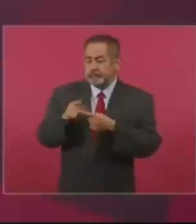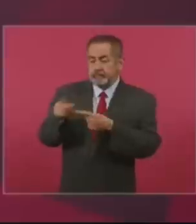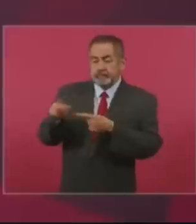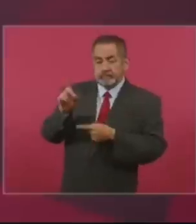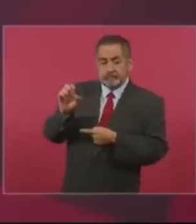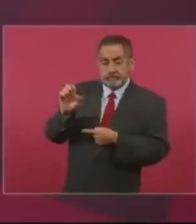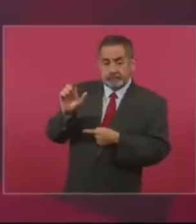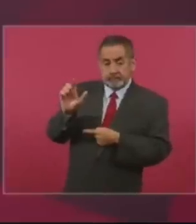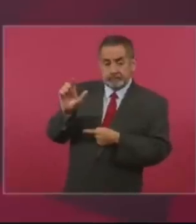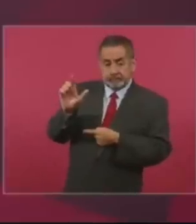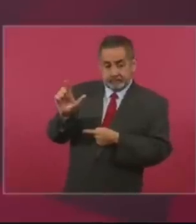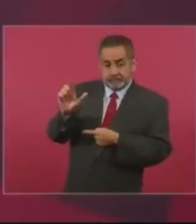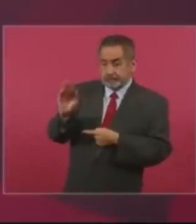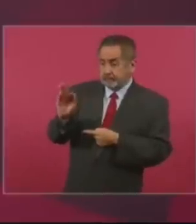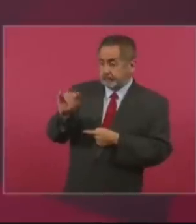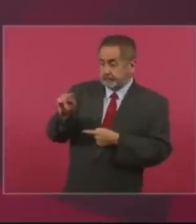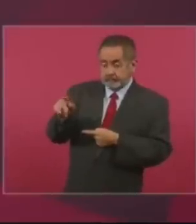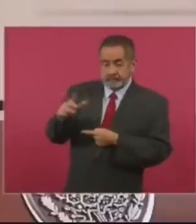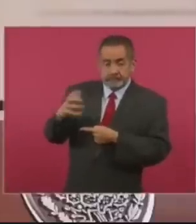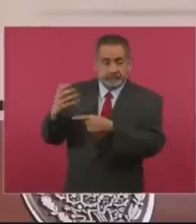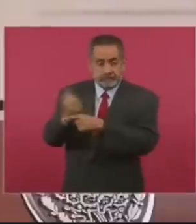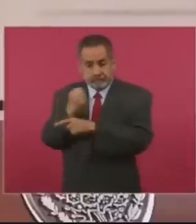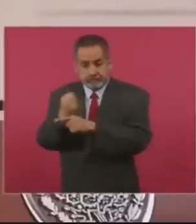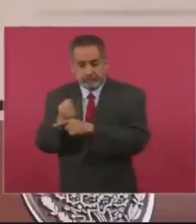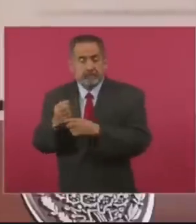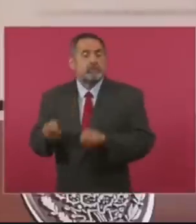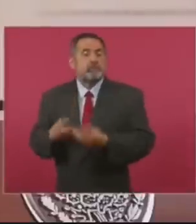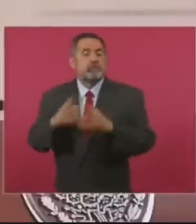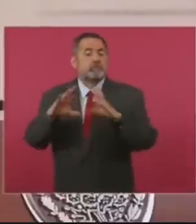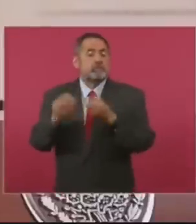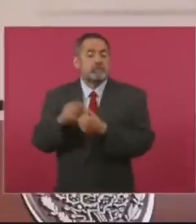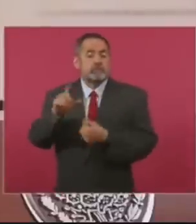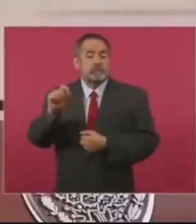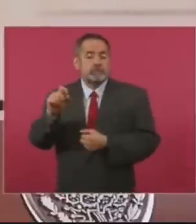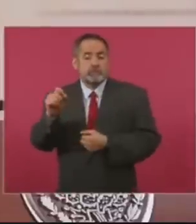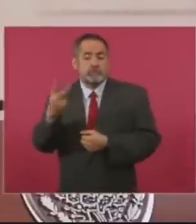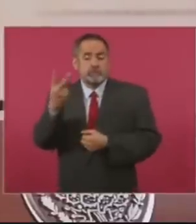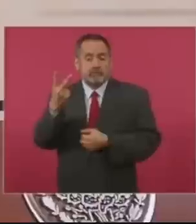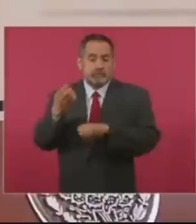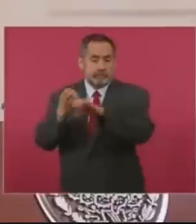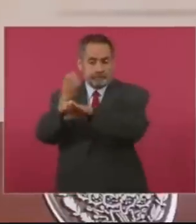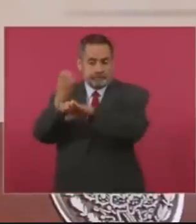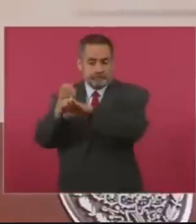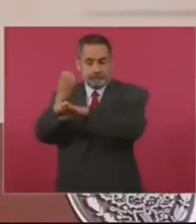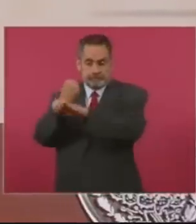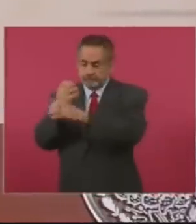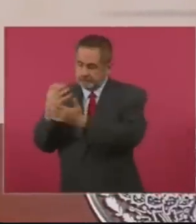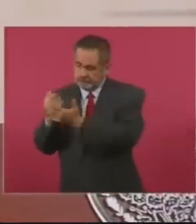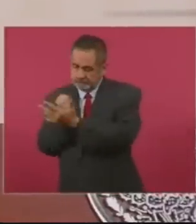de la maestra Delfina 22 estados